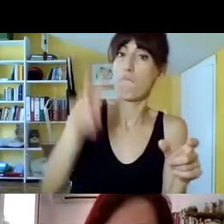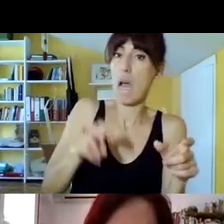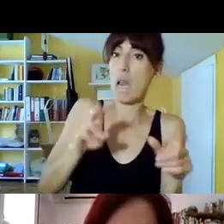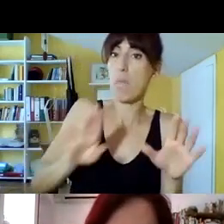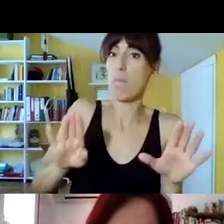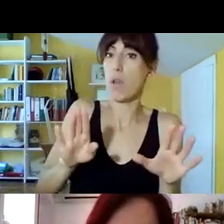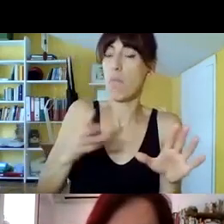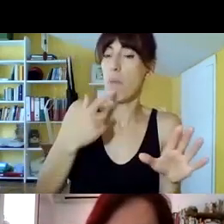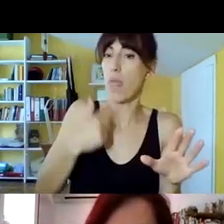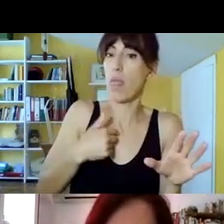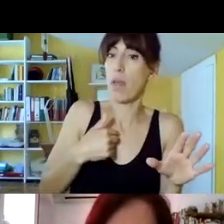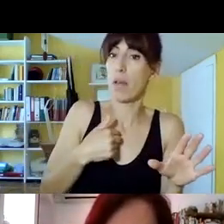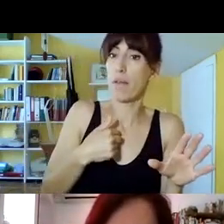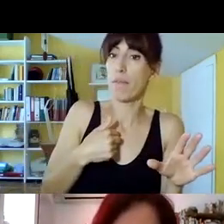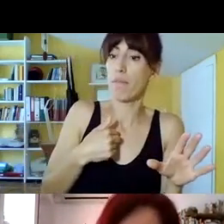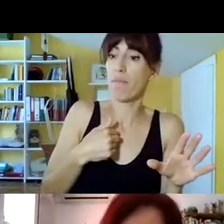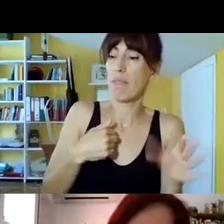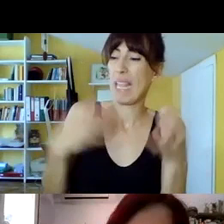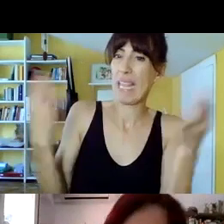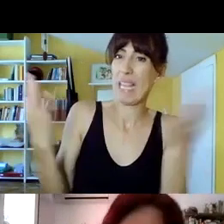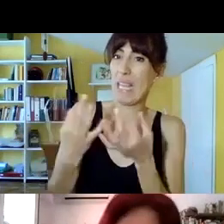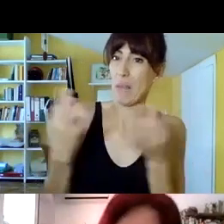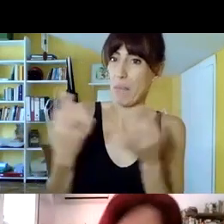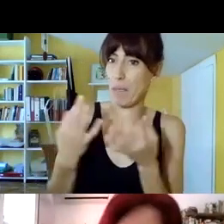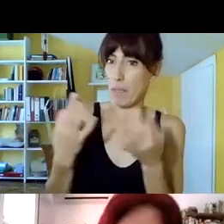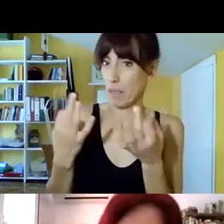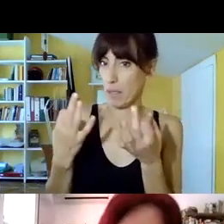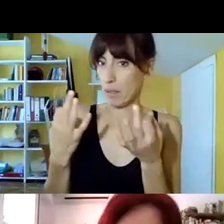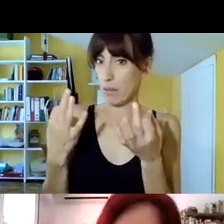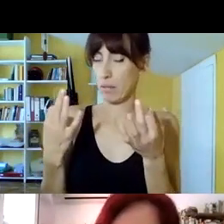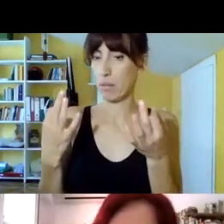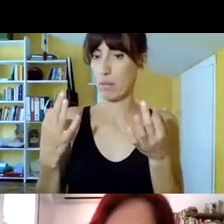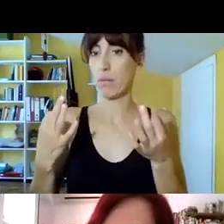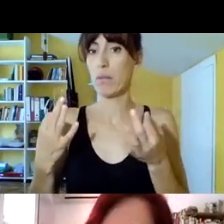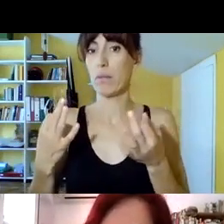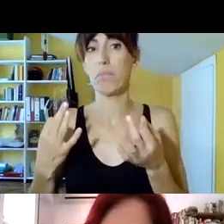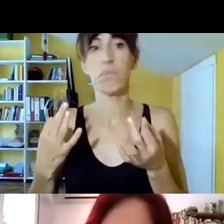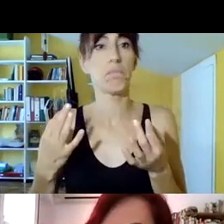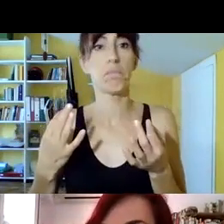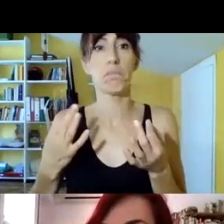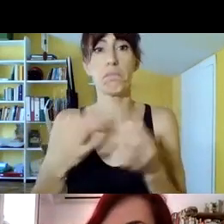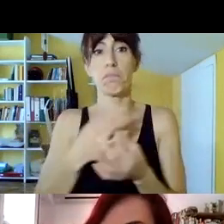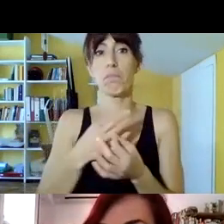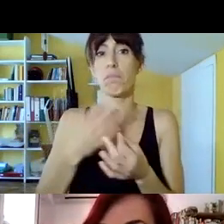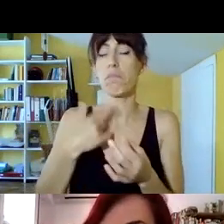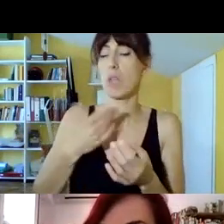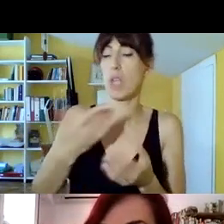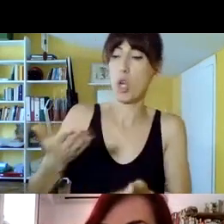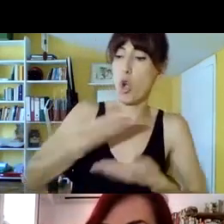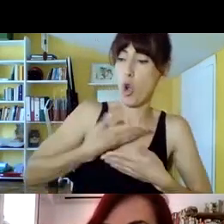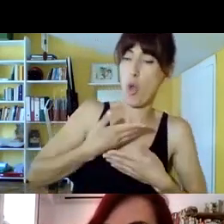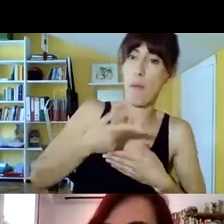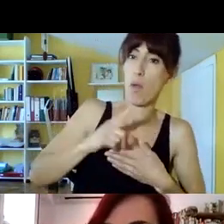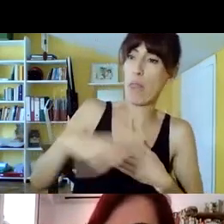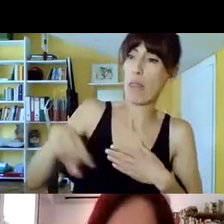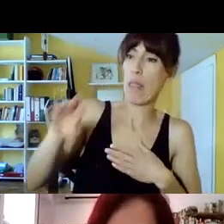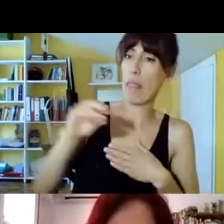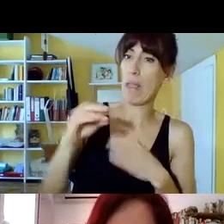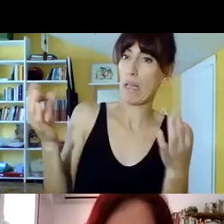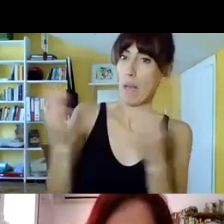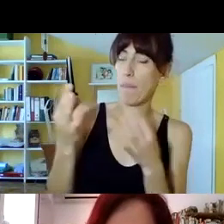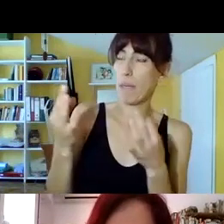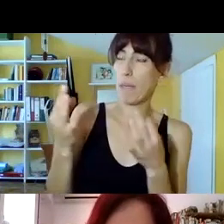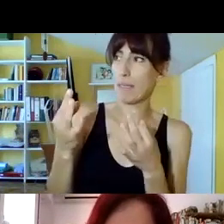nos dicen qué le está pasando, ¿no? Como digo en el tercer guión, no nos ayudan a comprender qué le ocurre a la persona, porque no es lo mismo que tiene